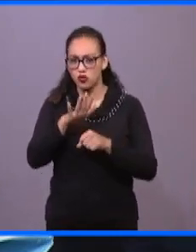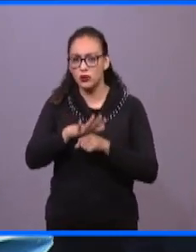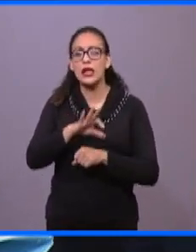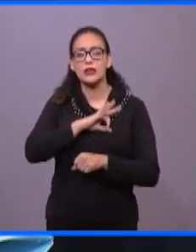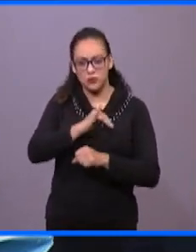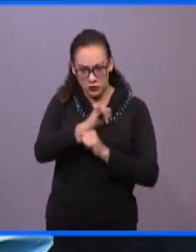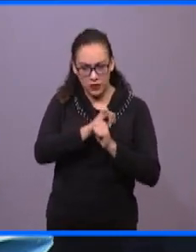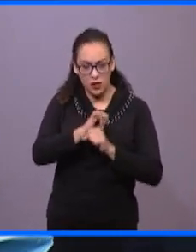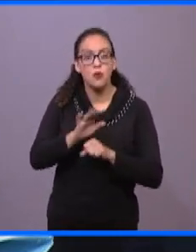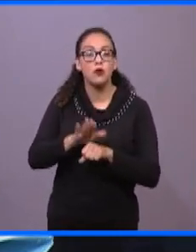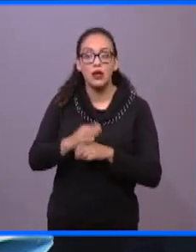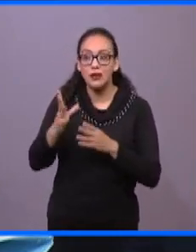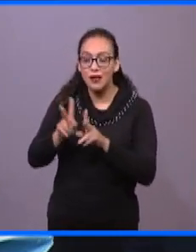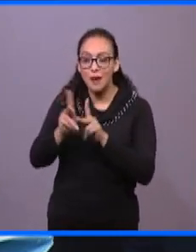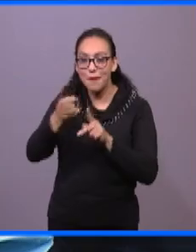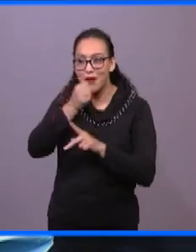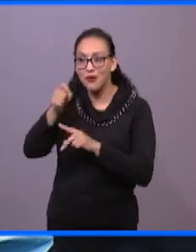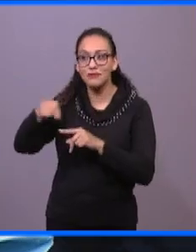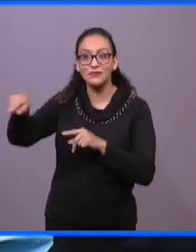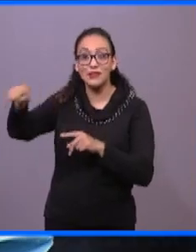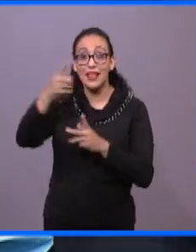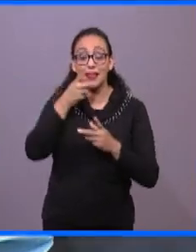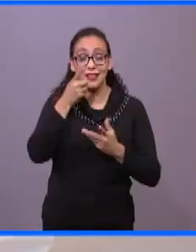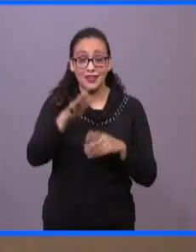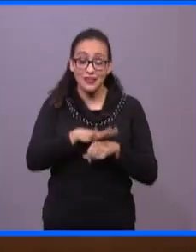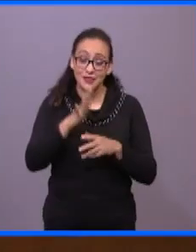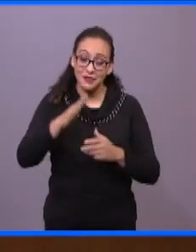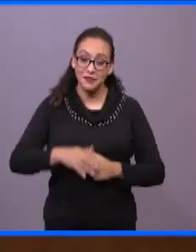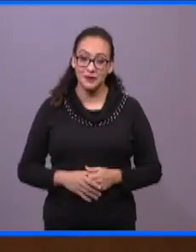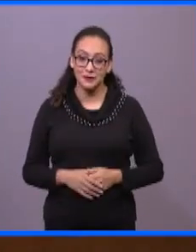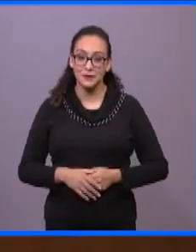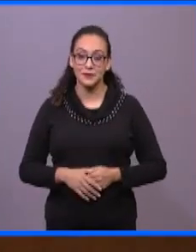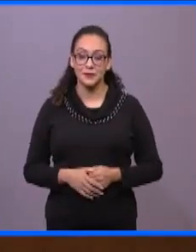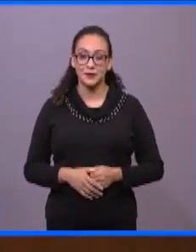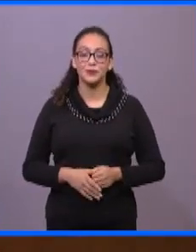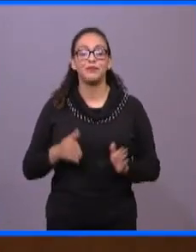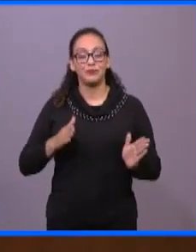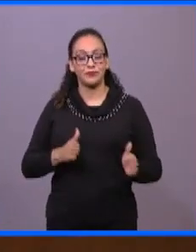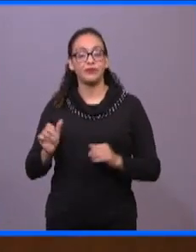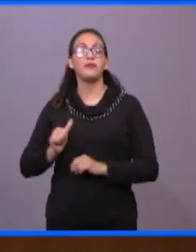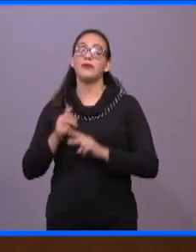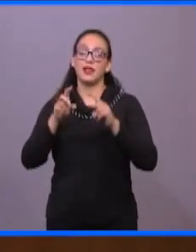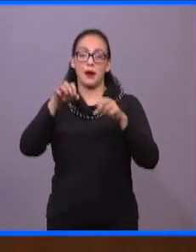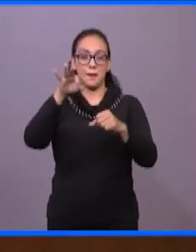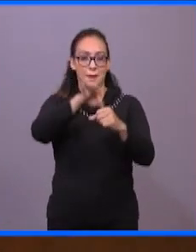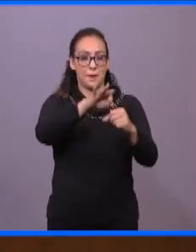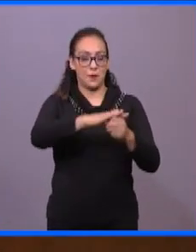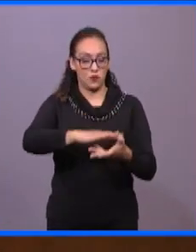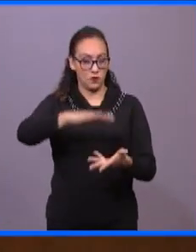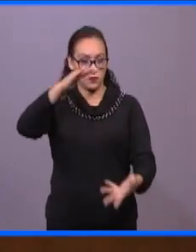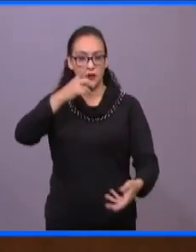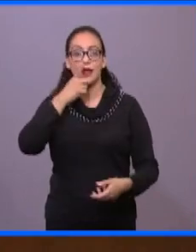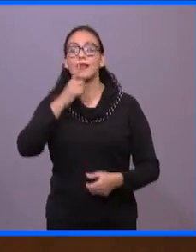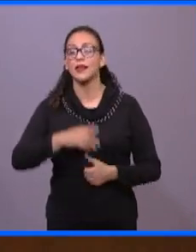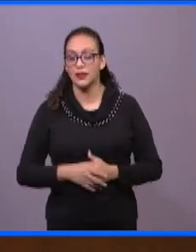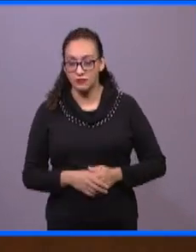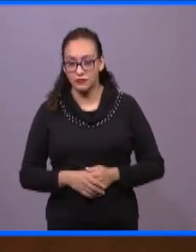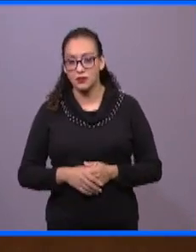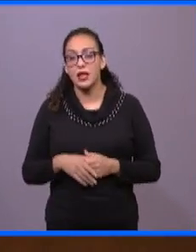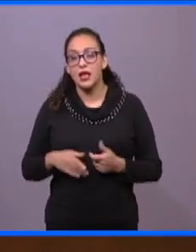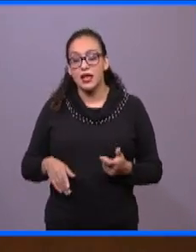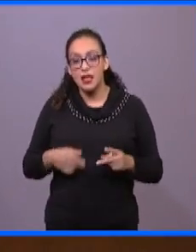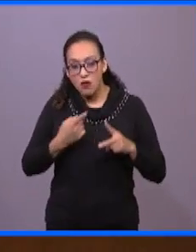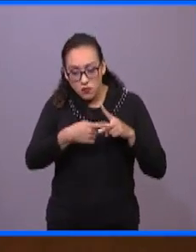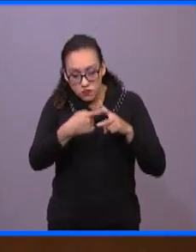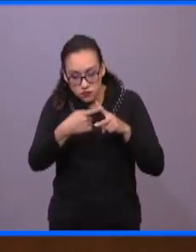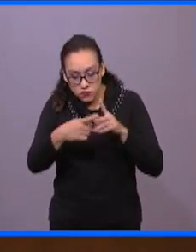inicie una investigación y no para que se deseche. En otro asunto, por mayoría, consideraron improcedente el recuento